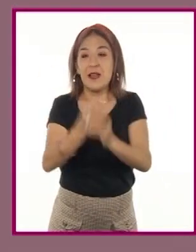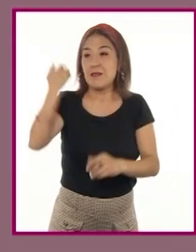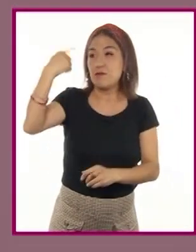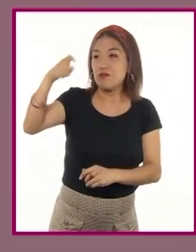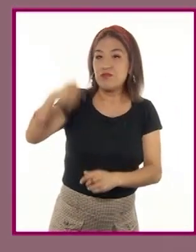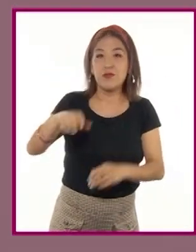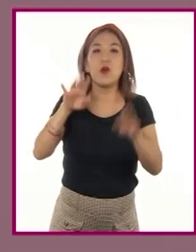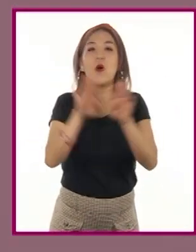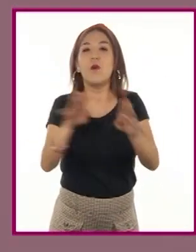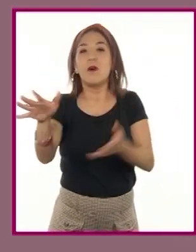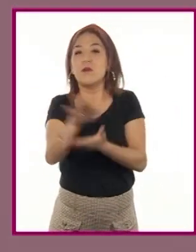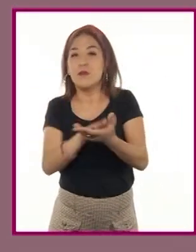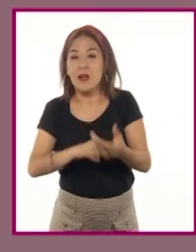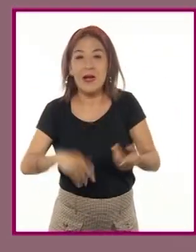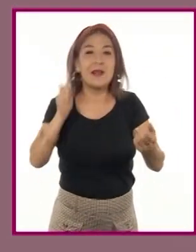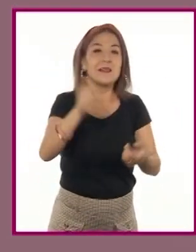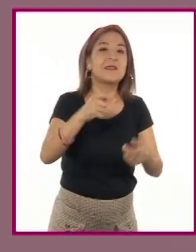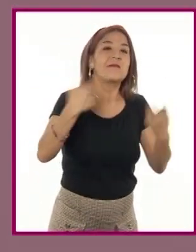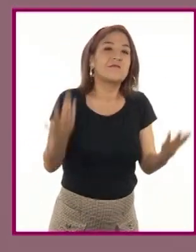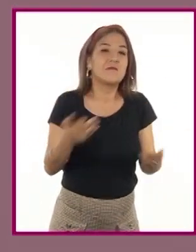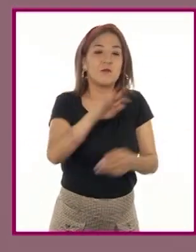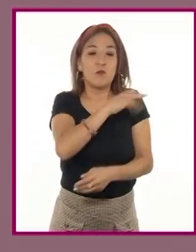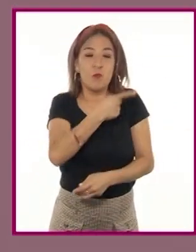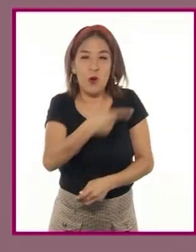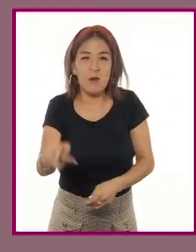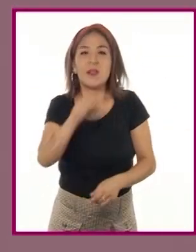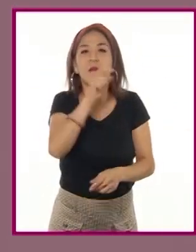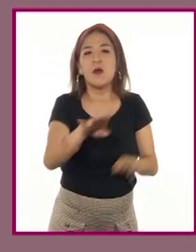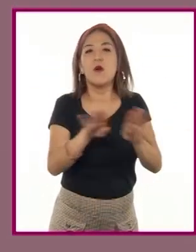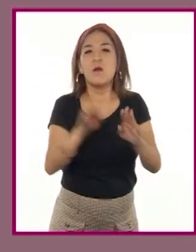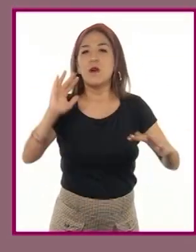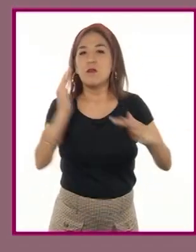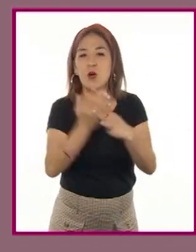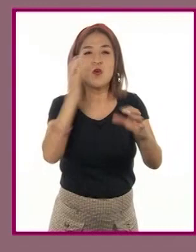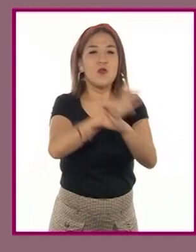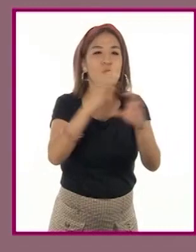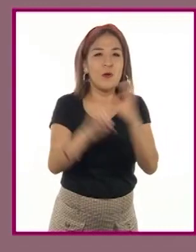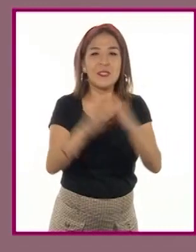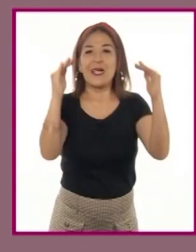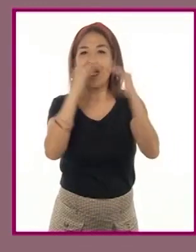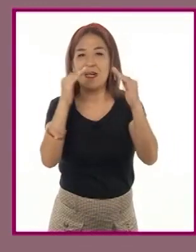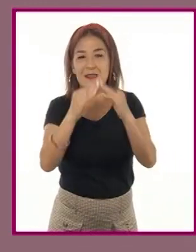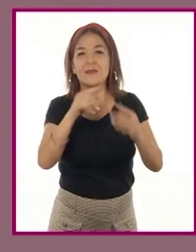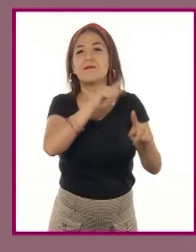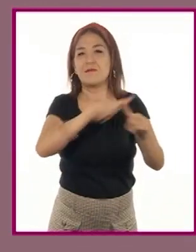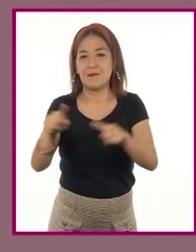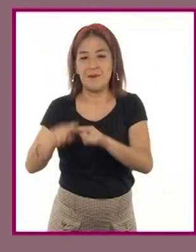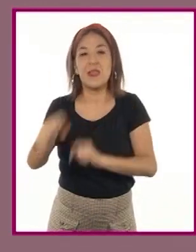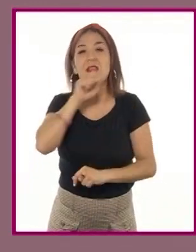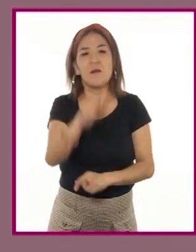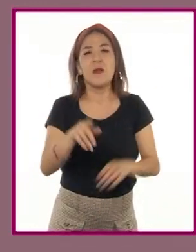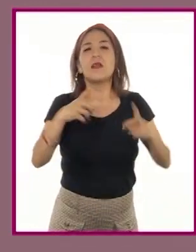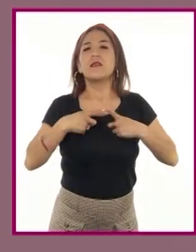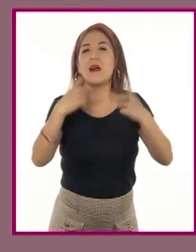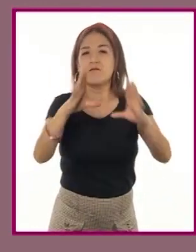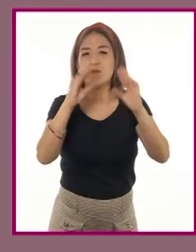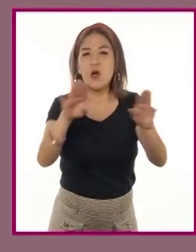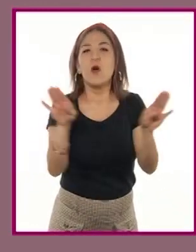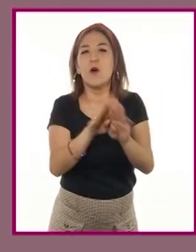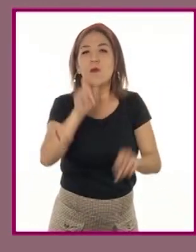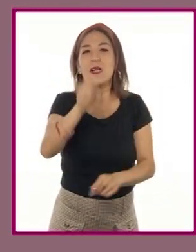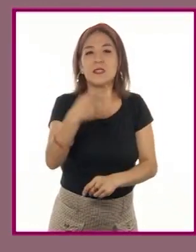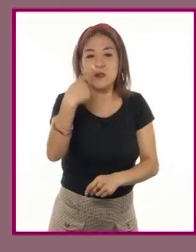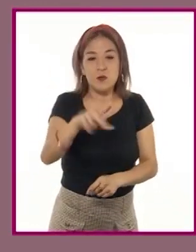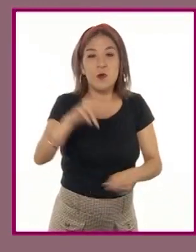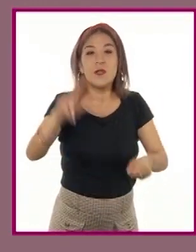y lugar en el sistema de producción y consumo de bienes. Pudimos ver cómo se dio el intercambio de bienes de la